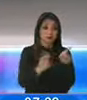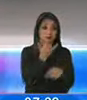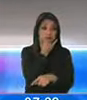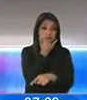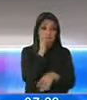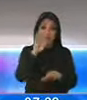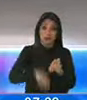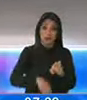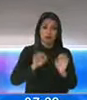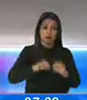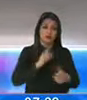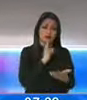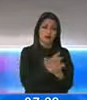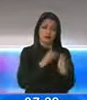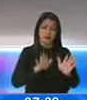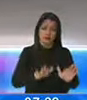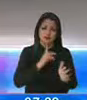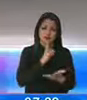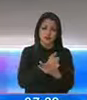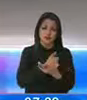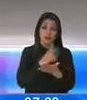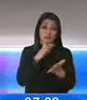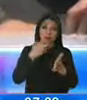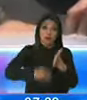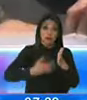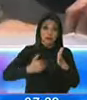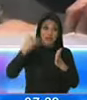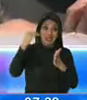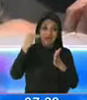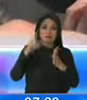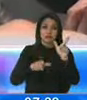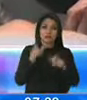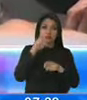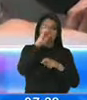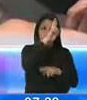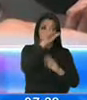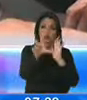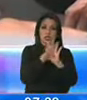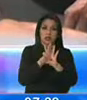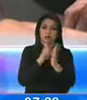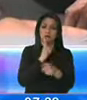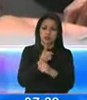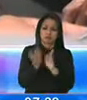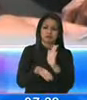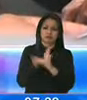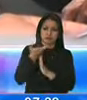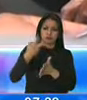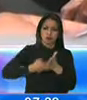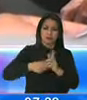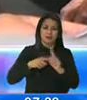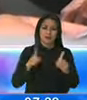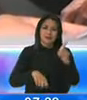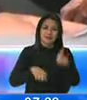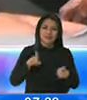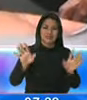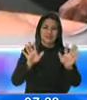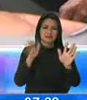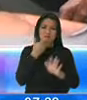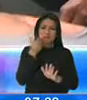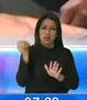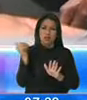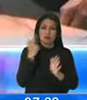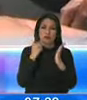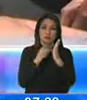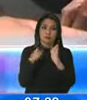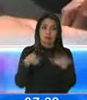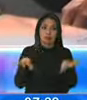menos? Sí, eso sí es así. Así tienen que decir. Por una parte está bien que suban, por otra parte no, porque a veces uno